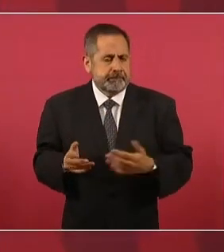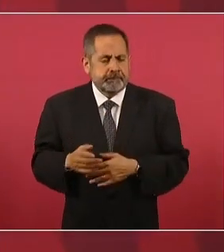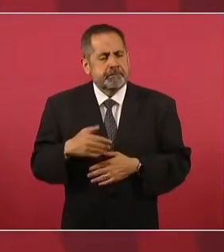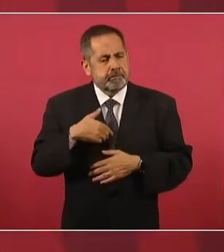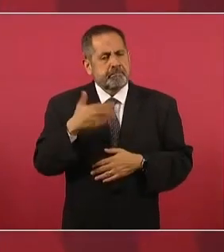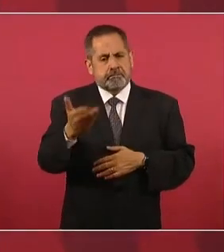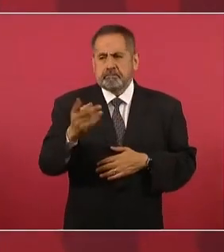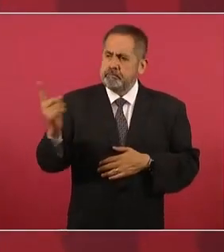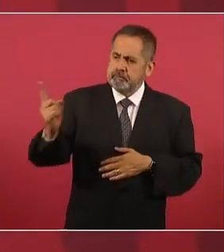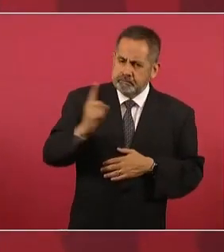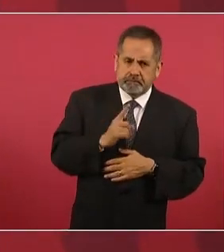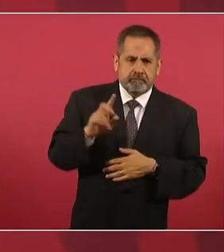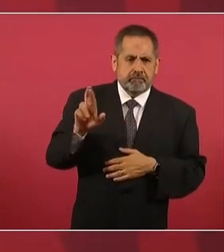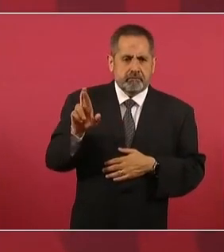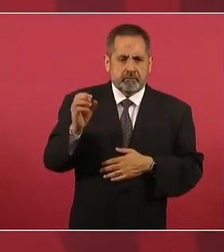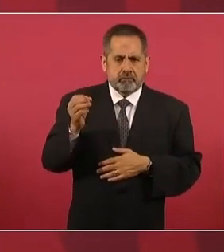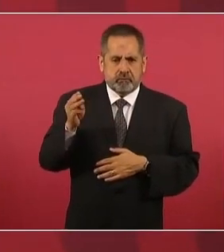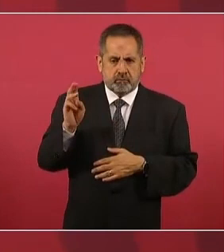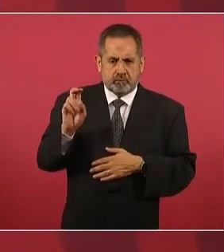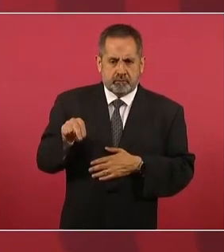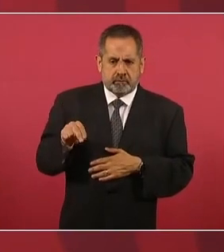Román que venga.